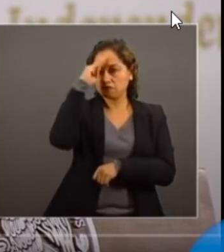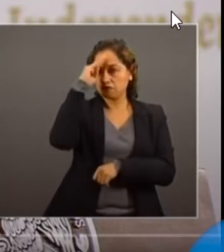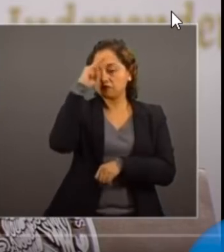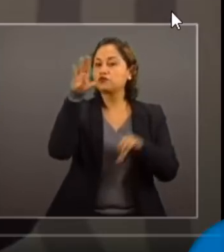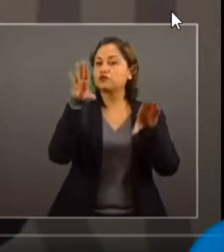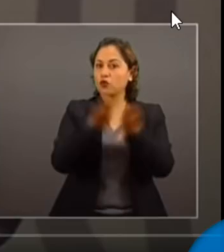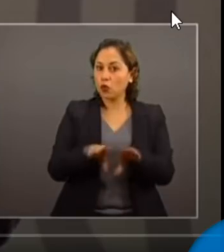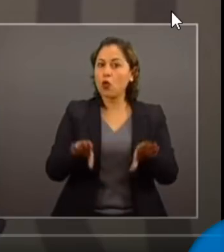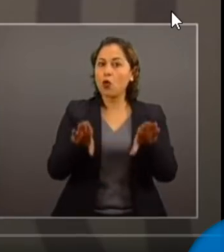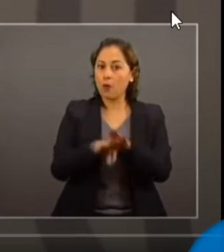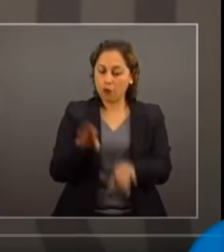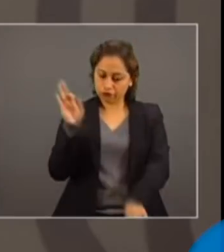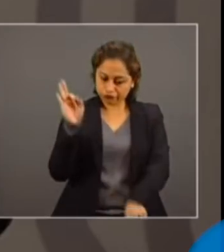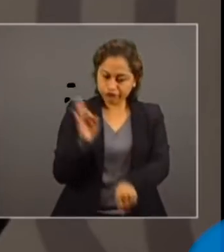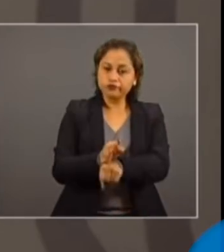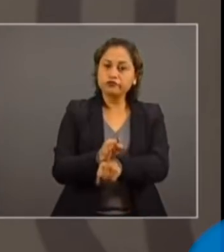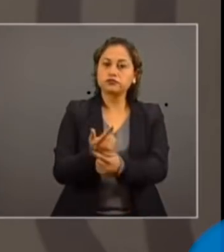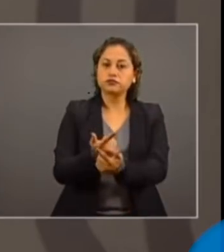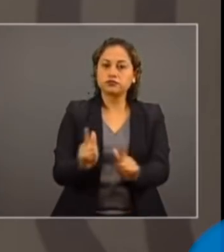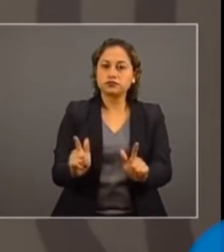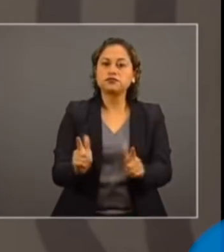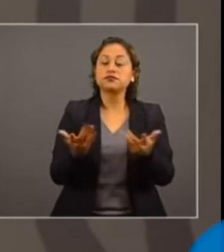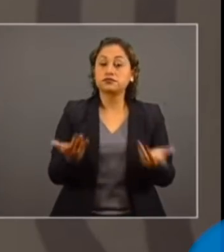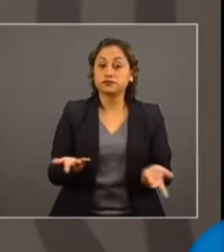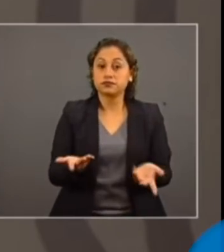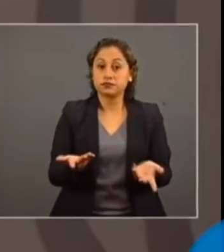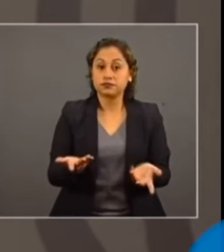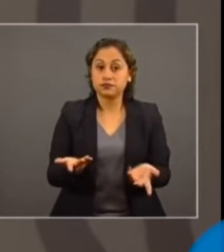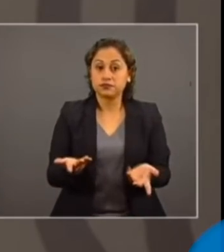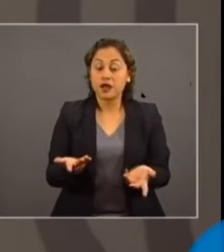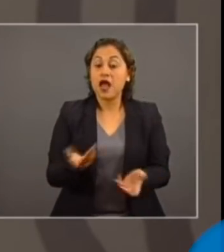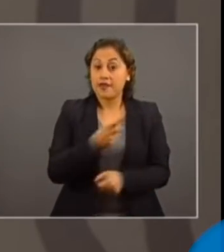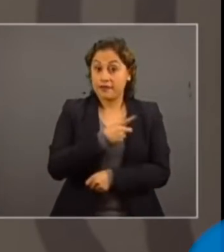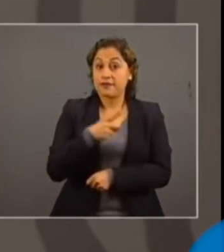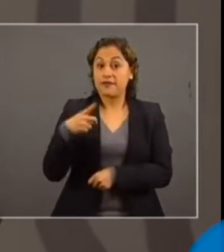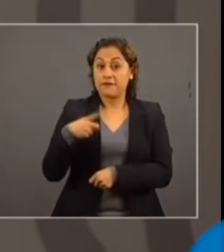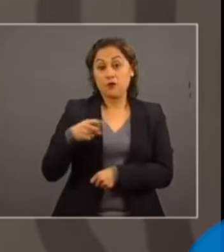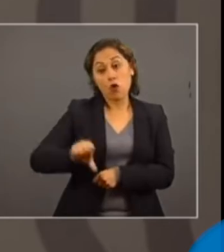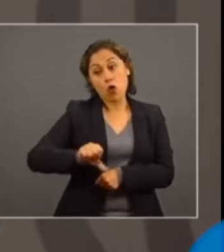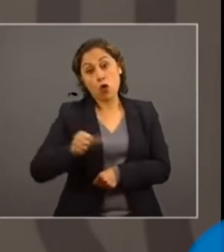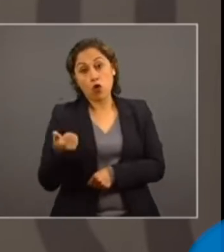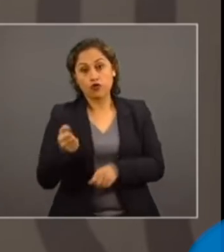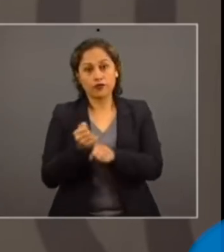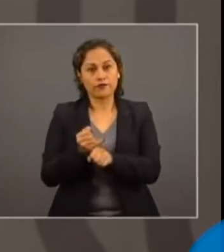no dejar de crear medios alternativos